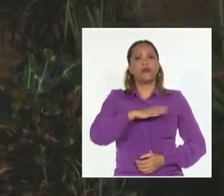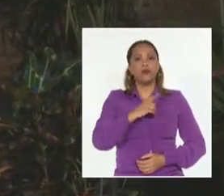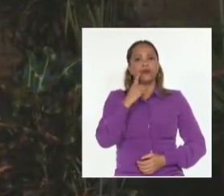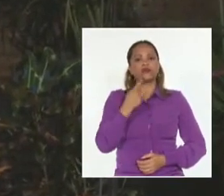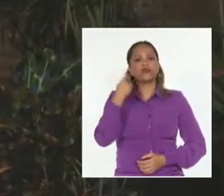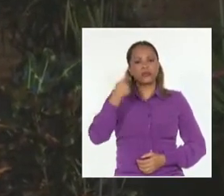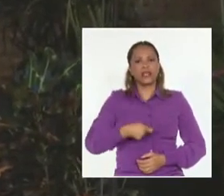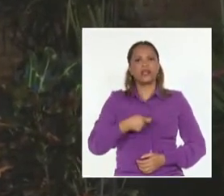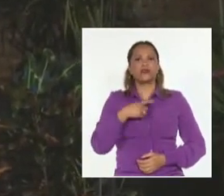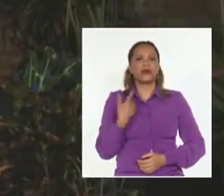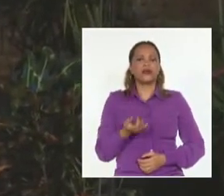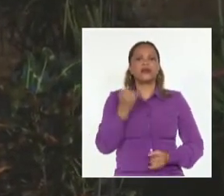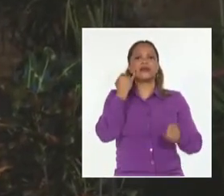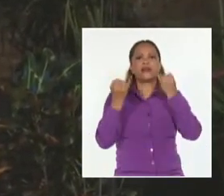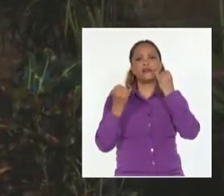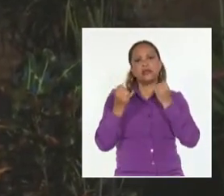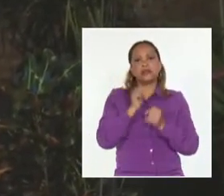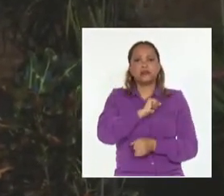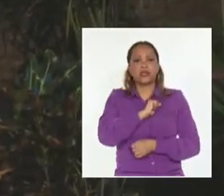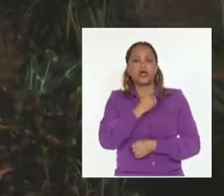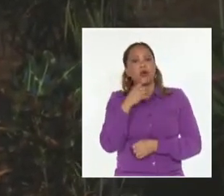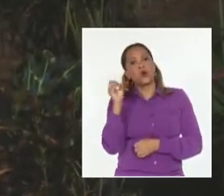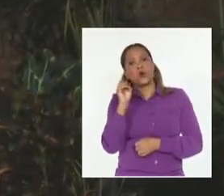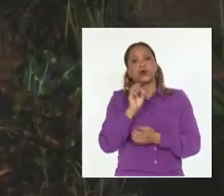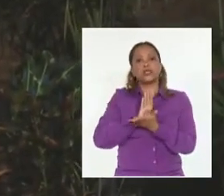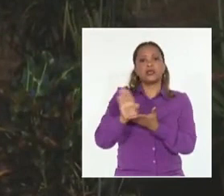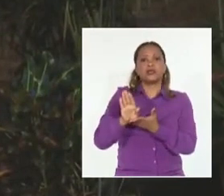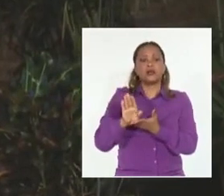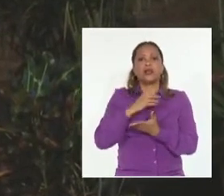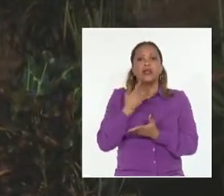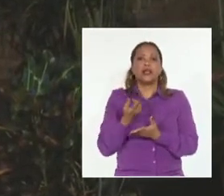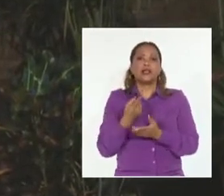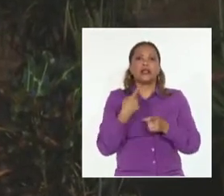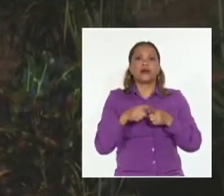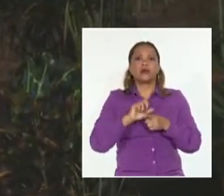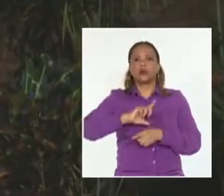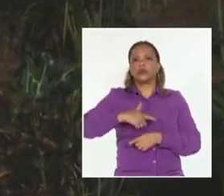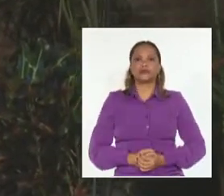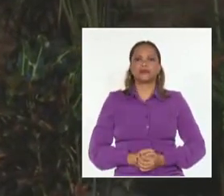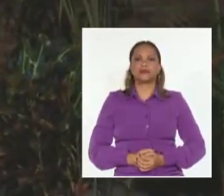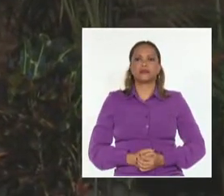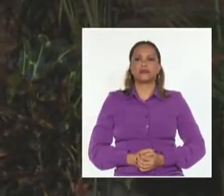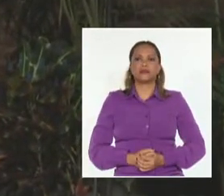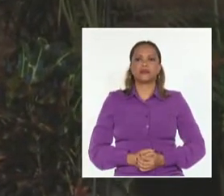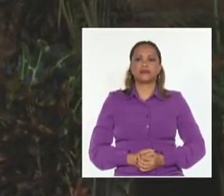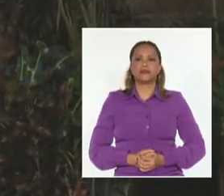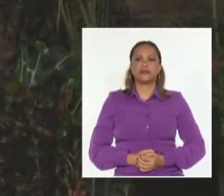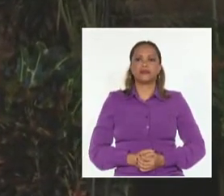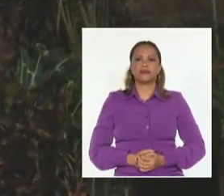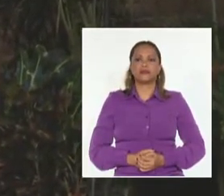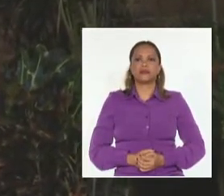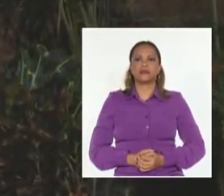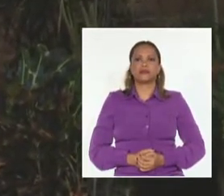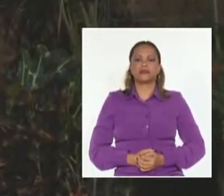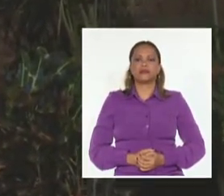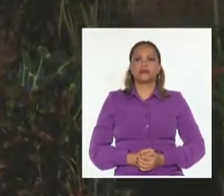identificar y rechazar los patrones culturales enajenantes que nos tratan de imponer, esos que nos tratan de